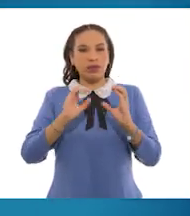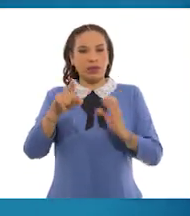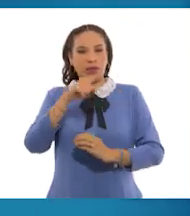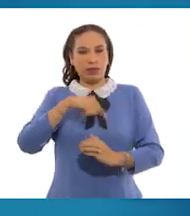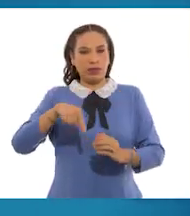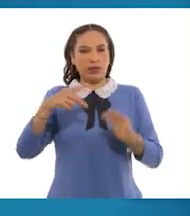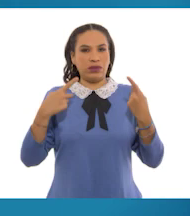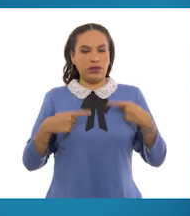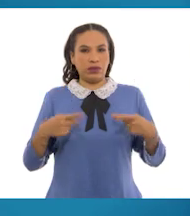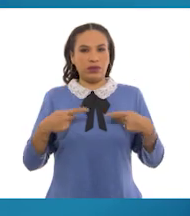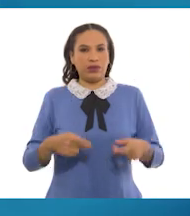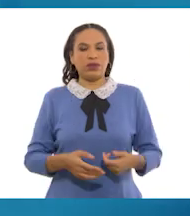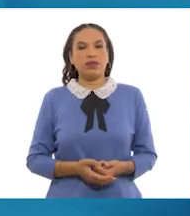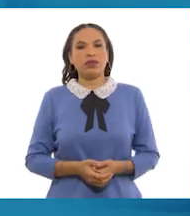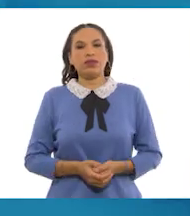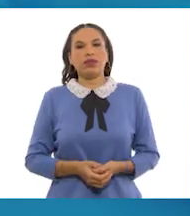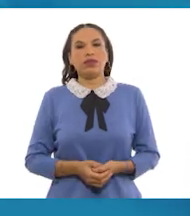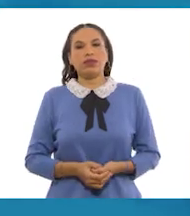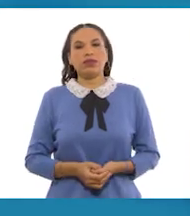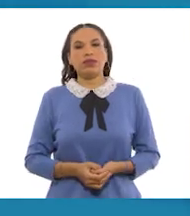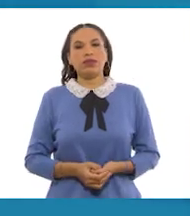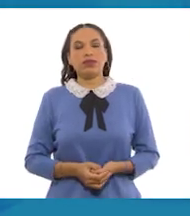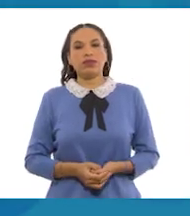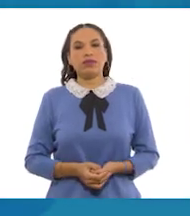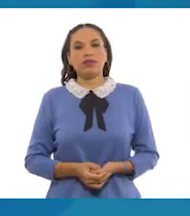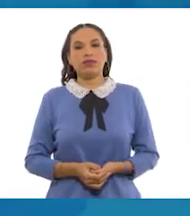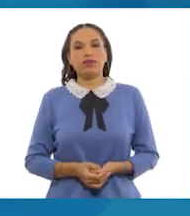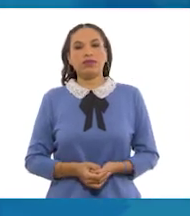unos a los otros.